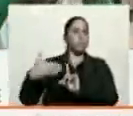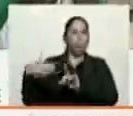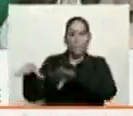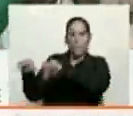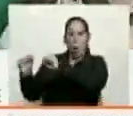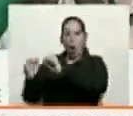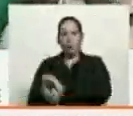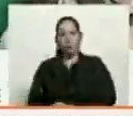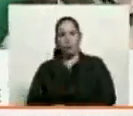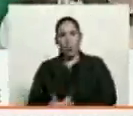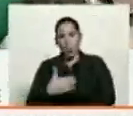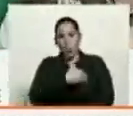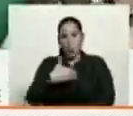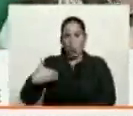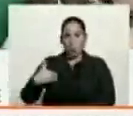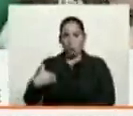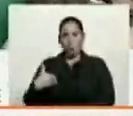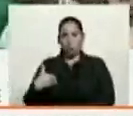imperialismo quiera